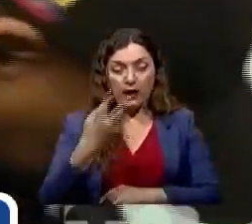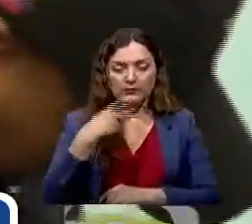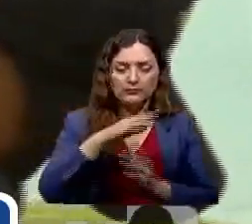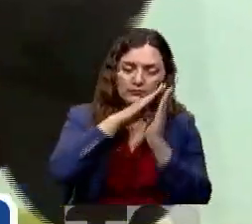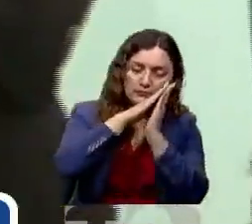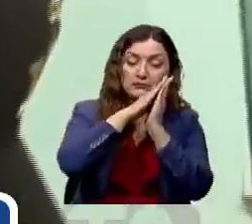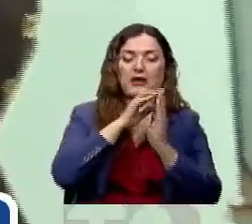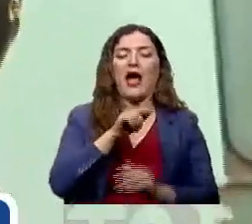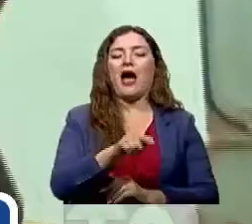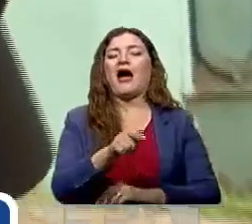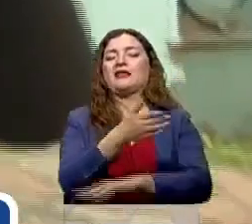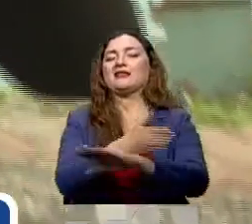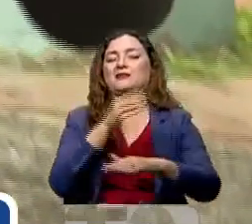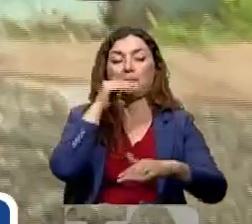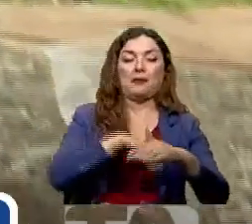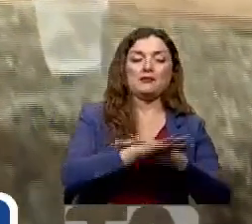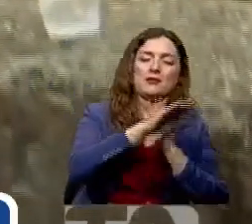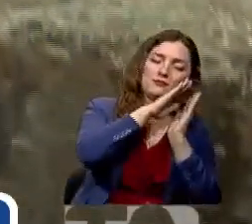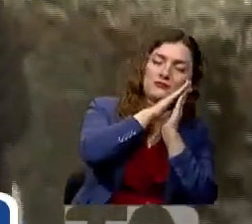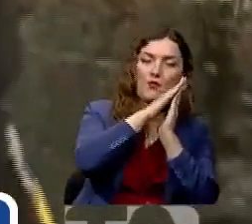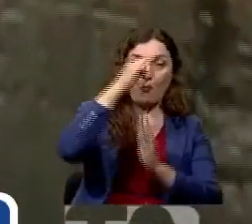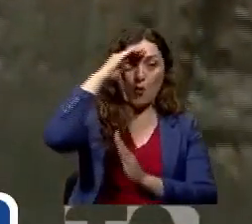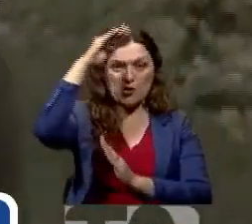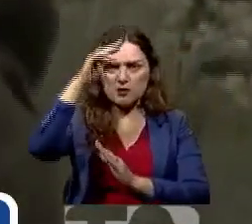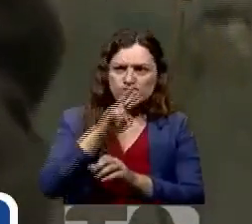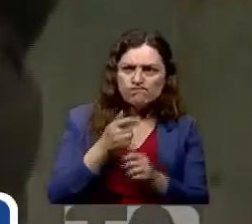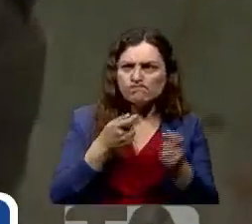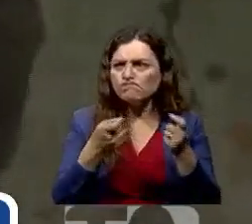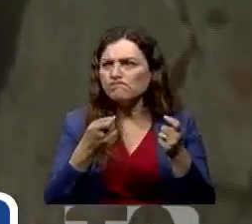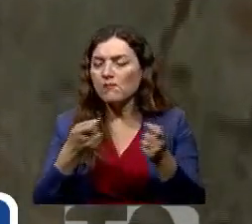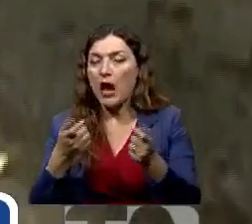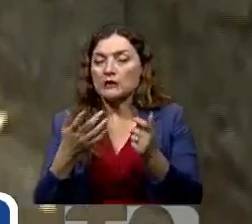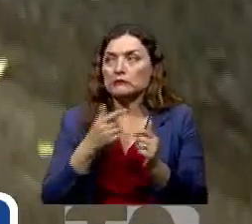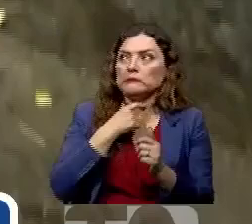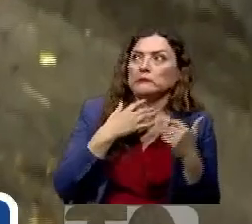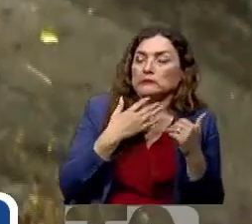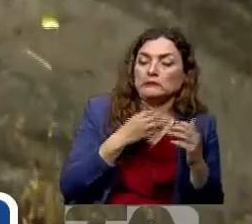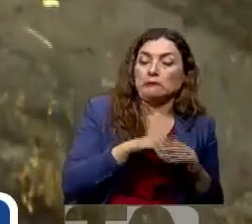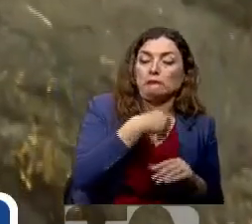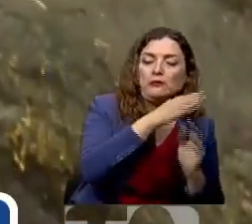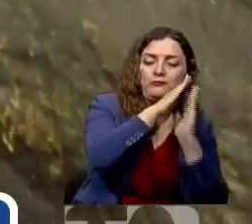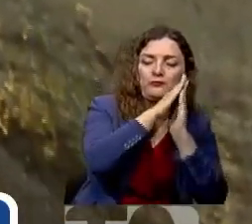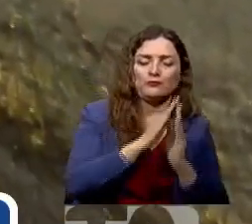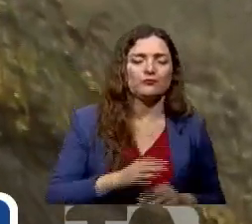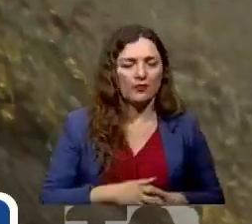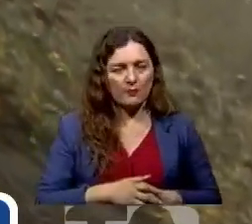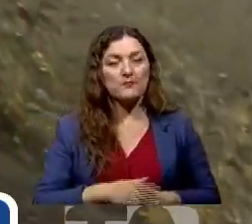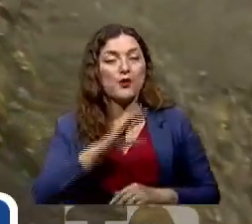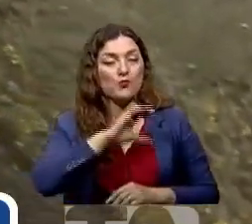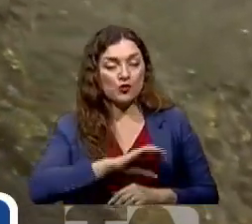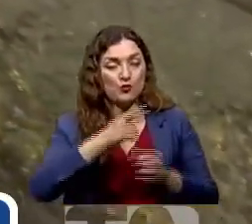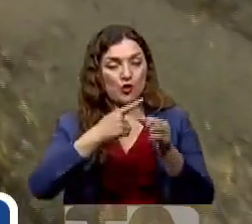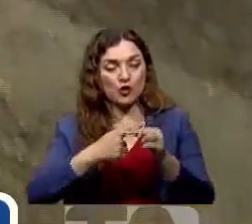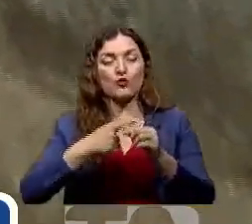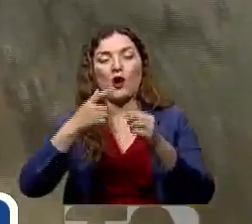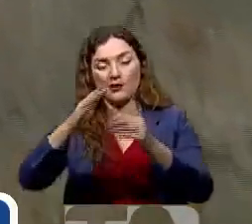Moreno. Estamos realizando ya las coordinaciones con las autoridades competentes, con el SNAI, con el municipio de Quito, con la finalidad de que se